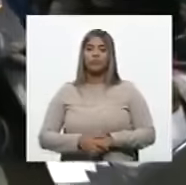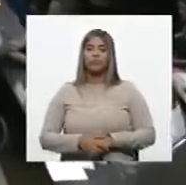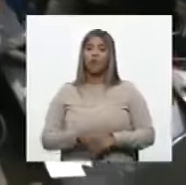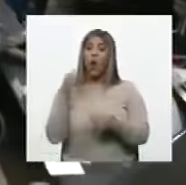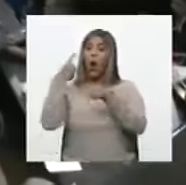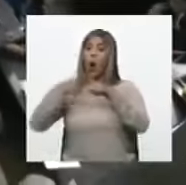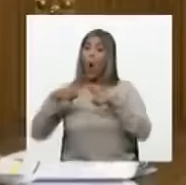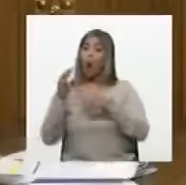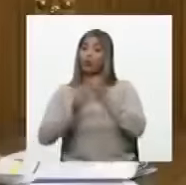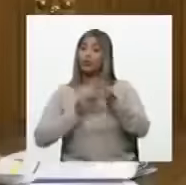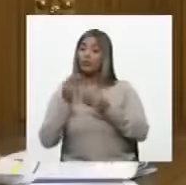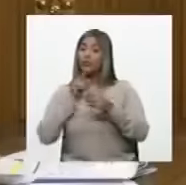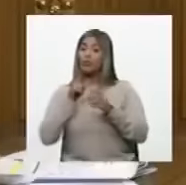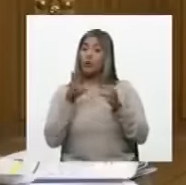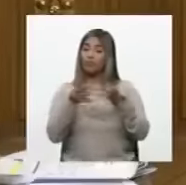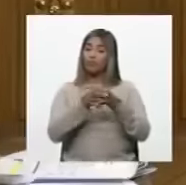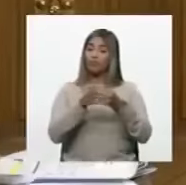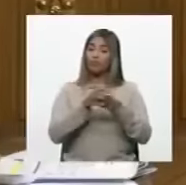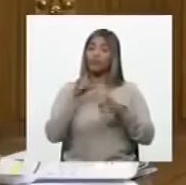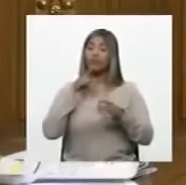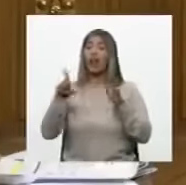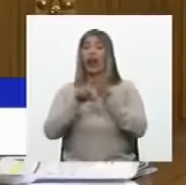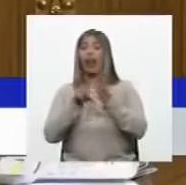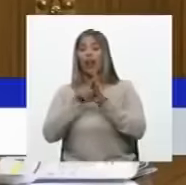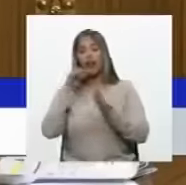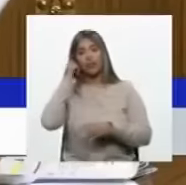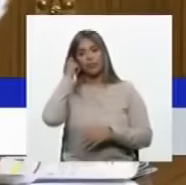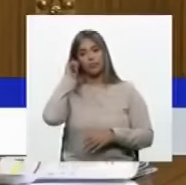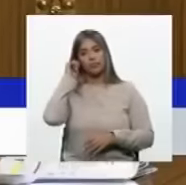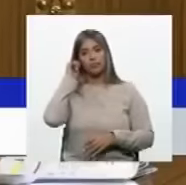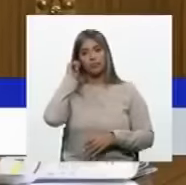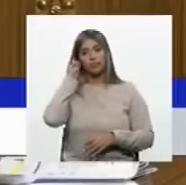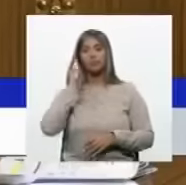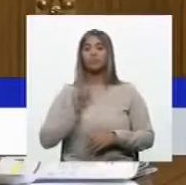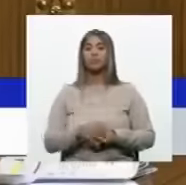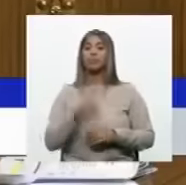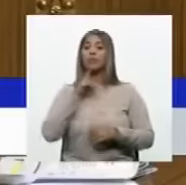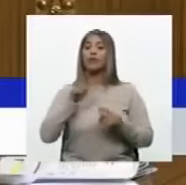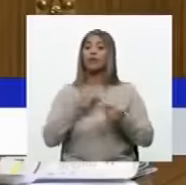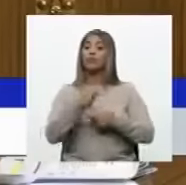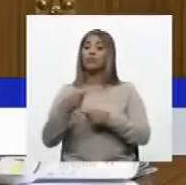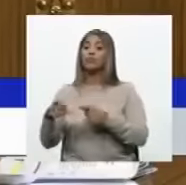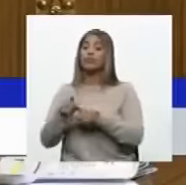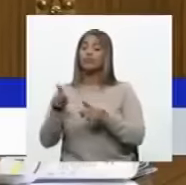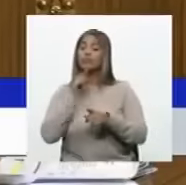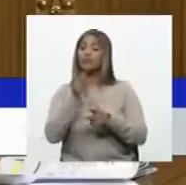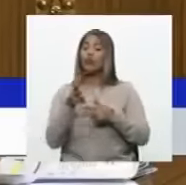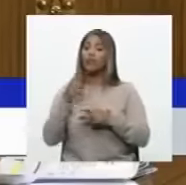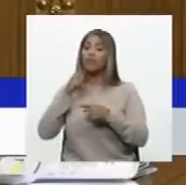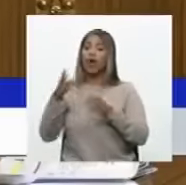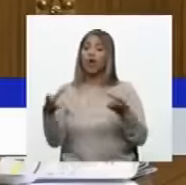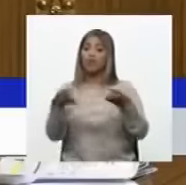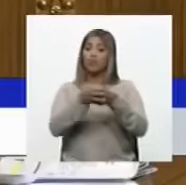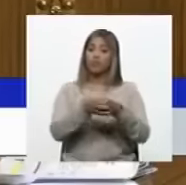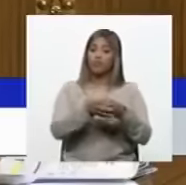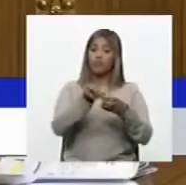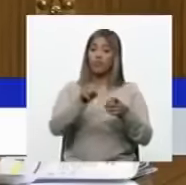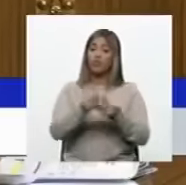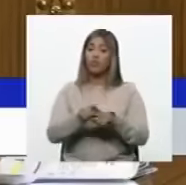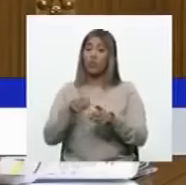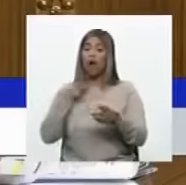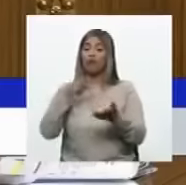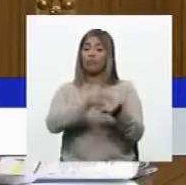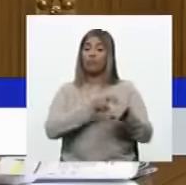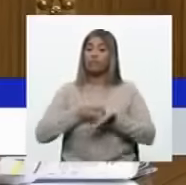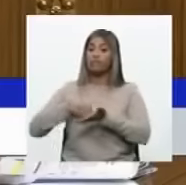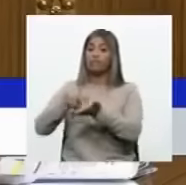Otro delito, delincuencia organizada, la Ley Orgánica contra la Delincuencia Organizada y Financiamiento del Terrorismo. Asociación para delinquir, artículo 37 de